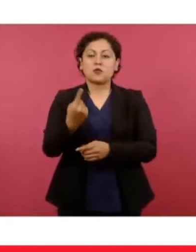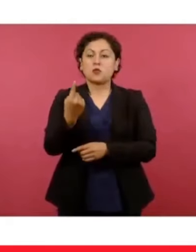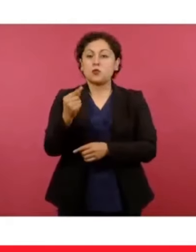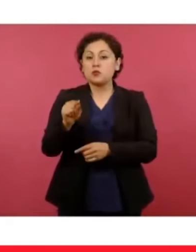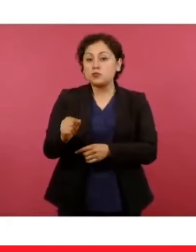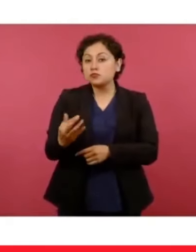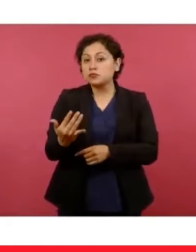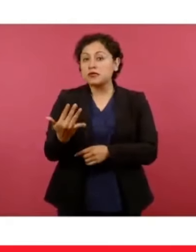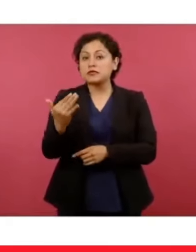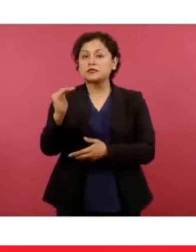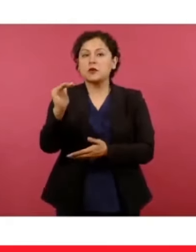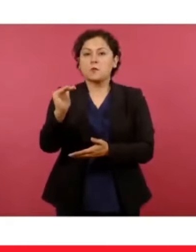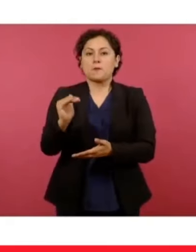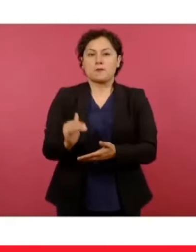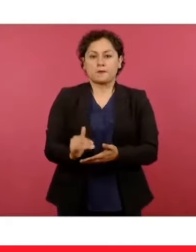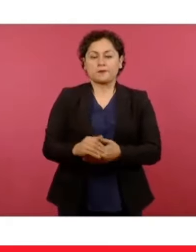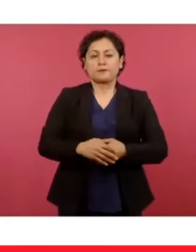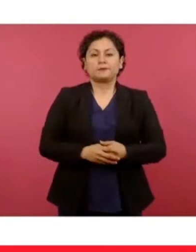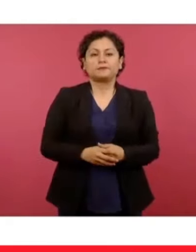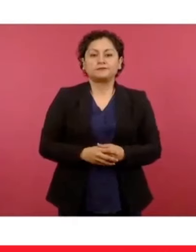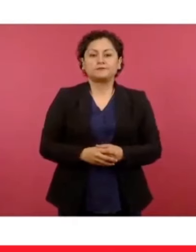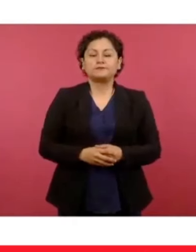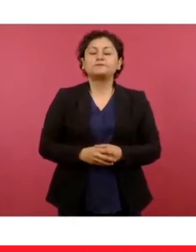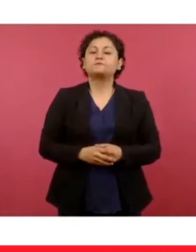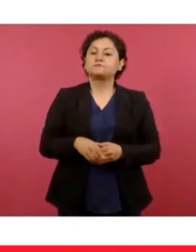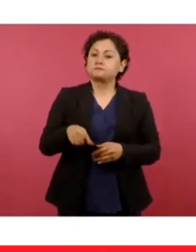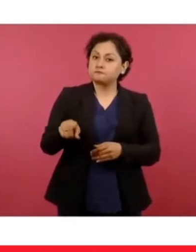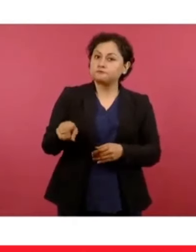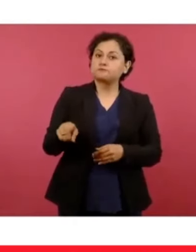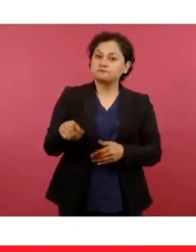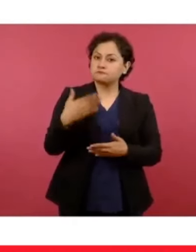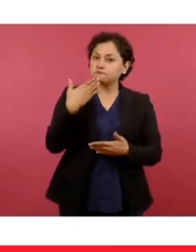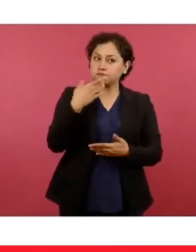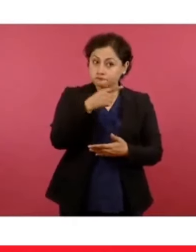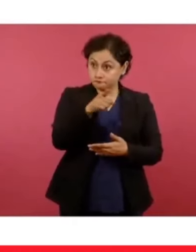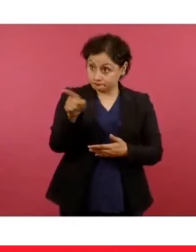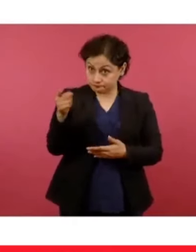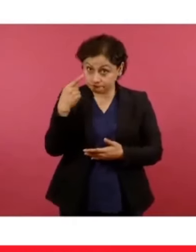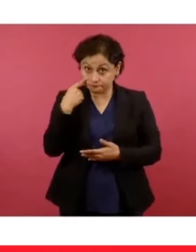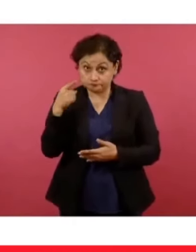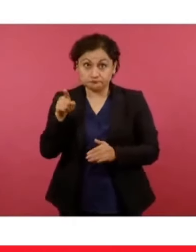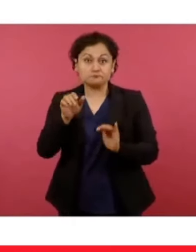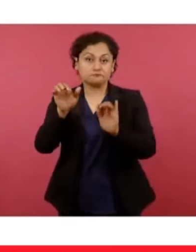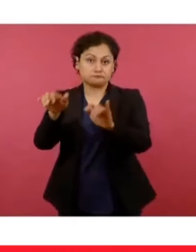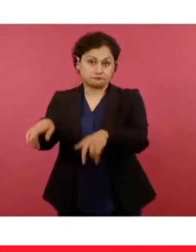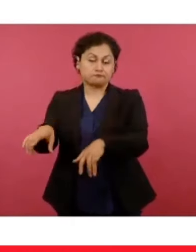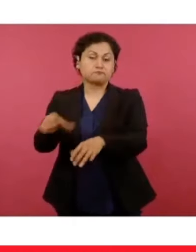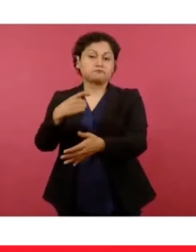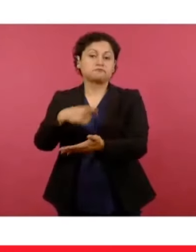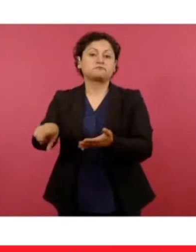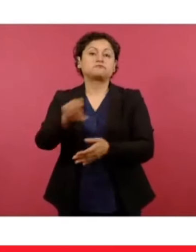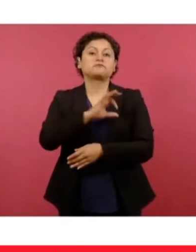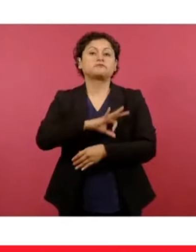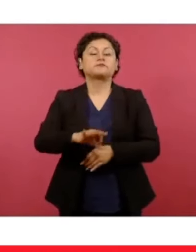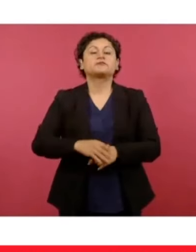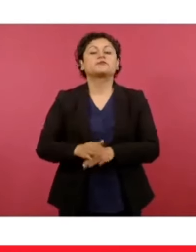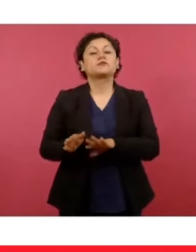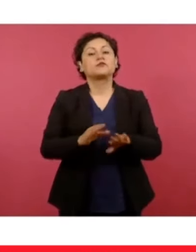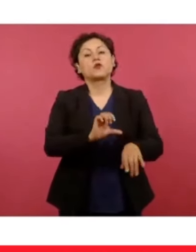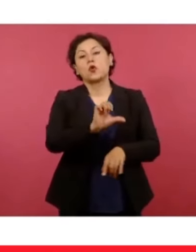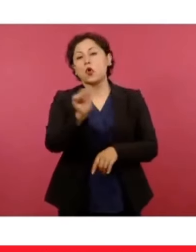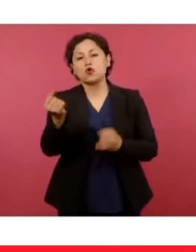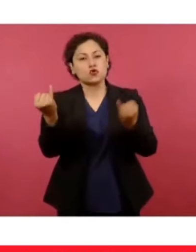debajo de su máximo y un buen caso para los consumidores en ese estado tuvimos casos también en Guerrero en